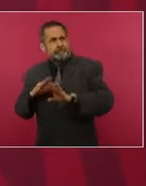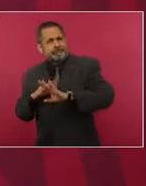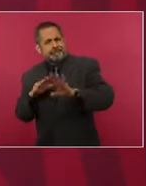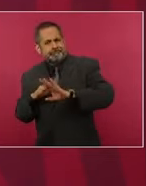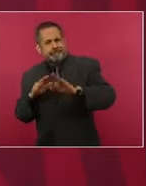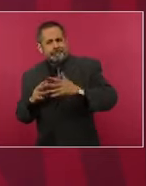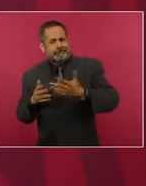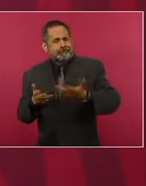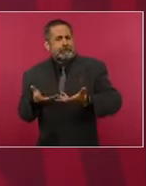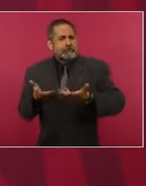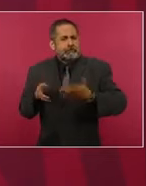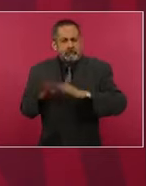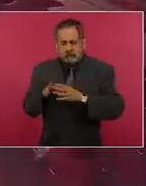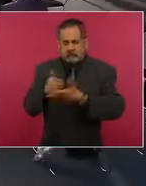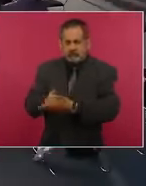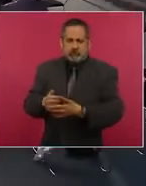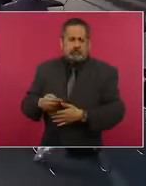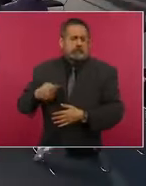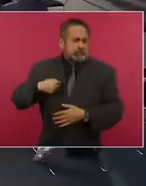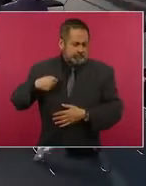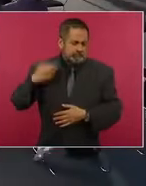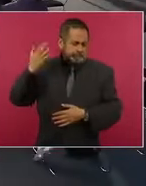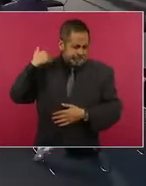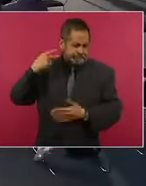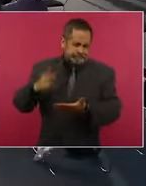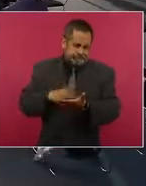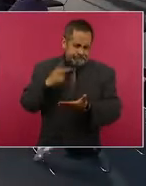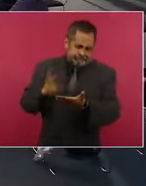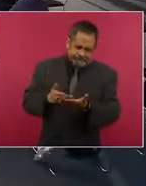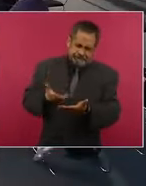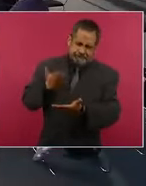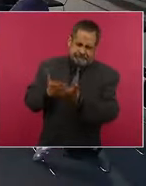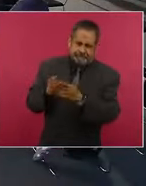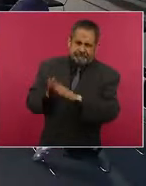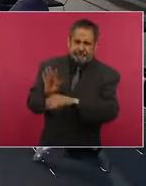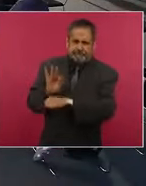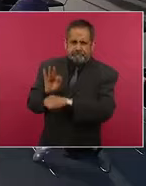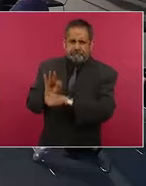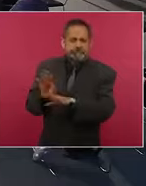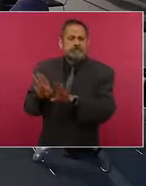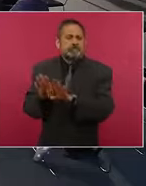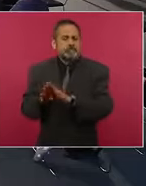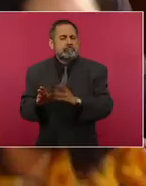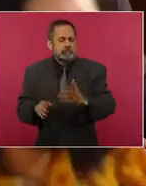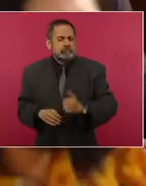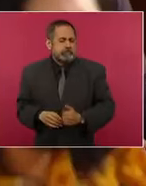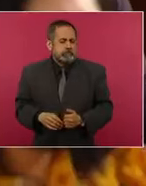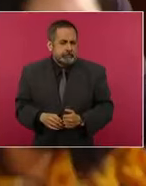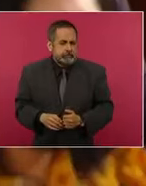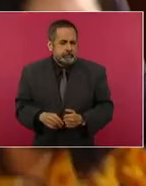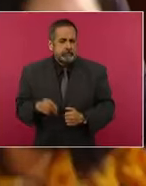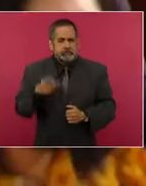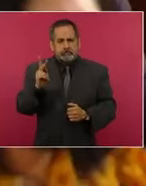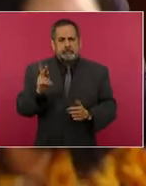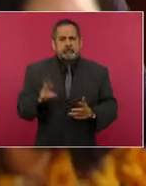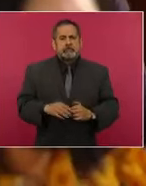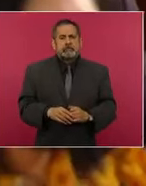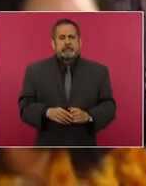como lo hemos estado planteando. Pero